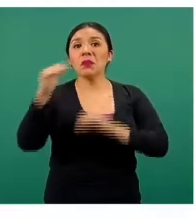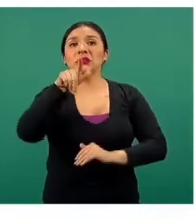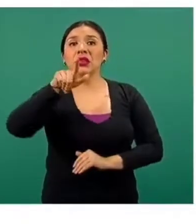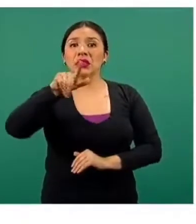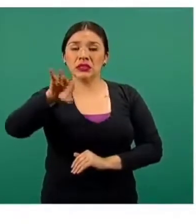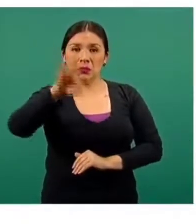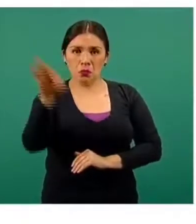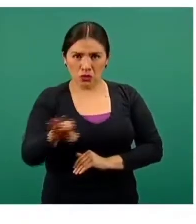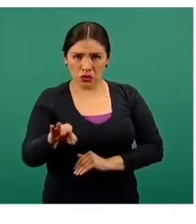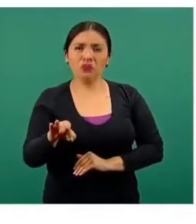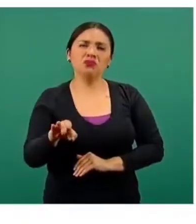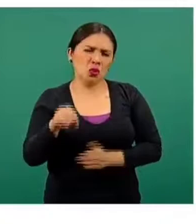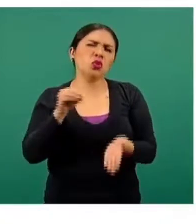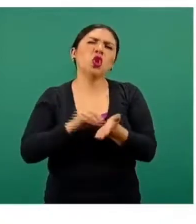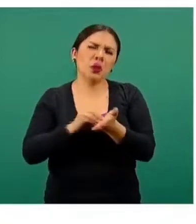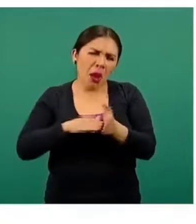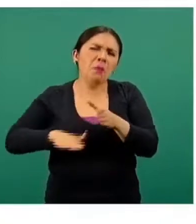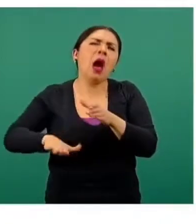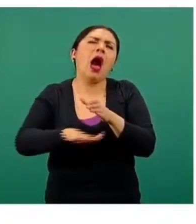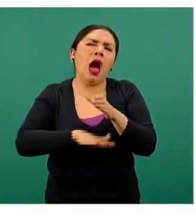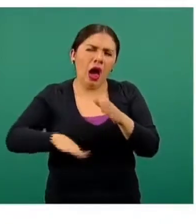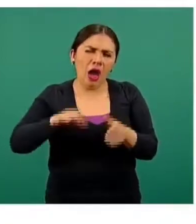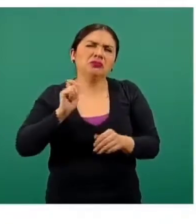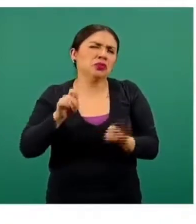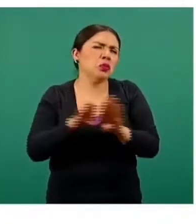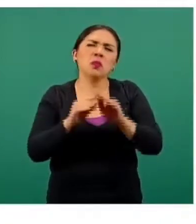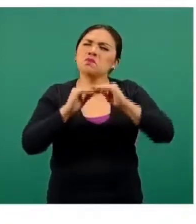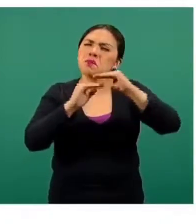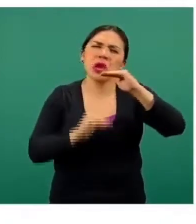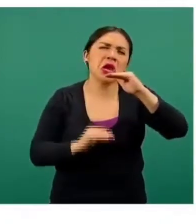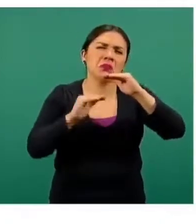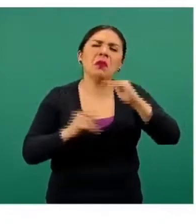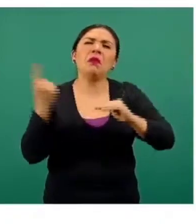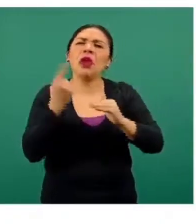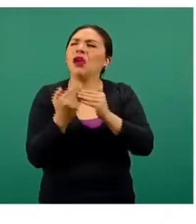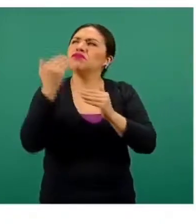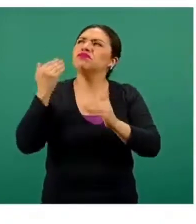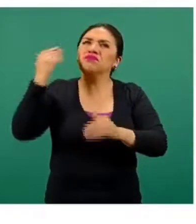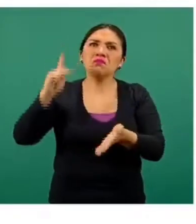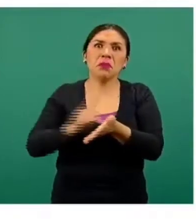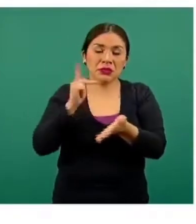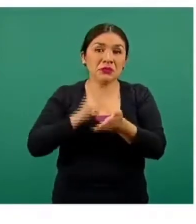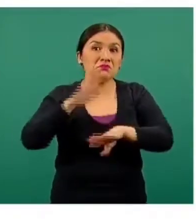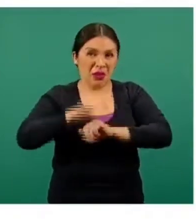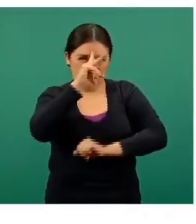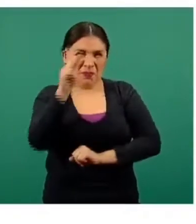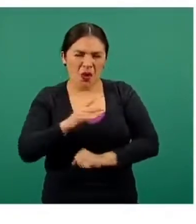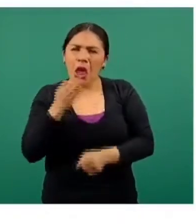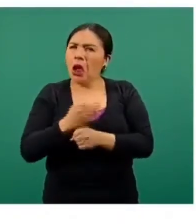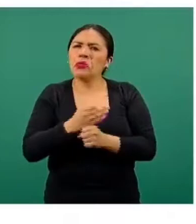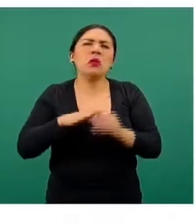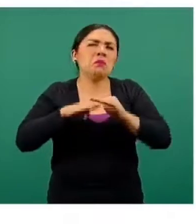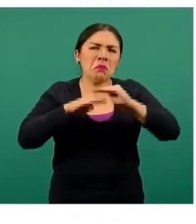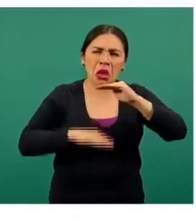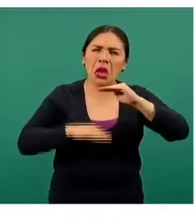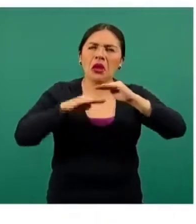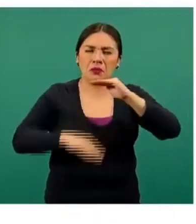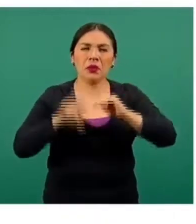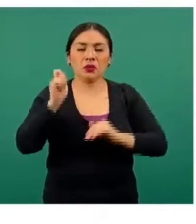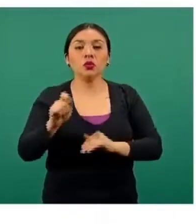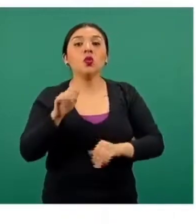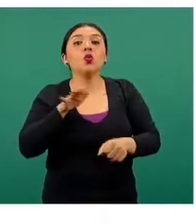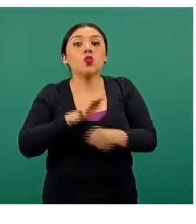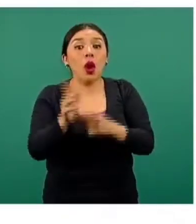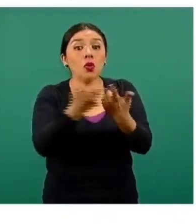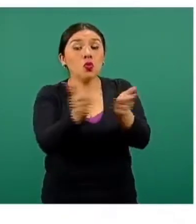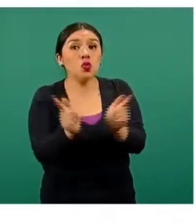17%, que todavía sigue siendo muy bajo en relación a lo que hemos tenido durante la epidemia, para fines de los rangos y de los grupos de entidades